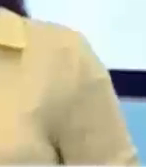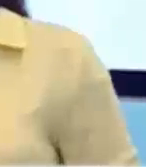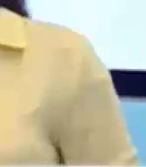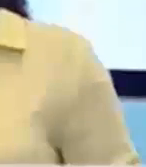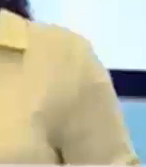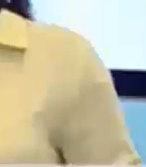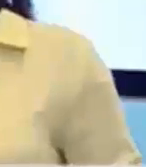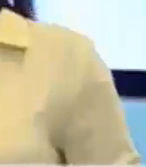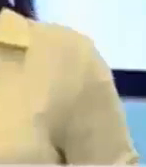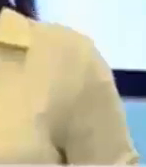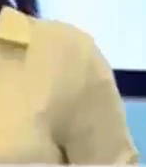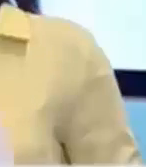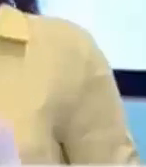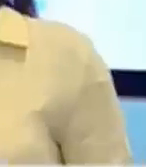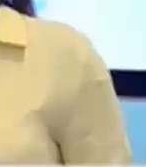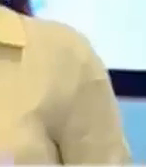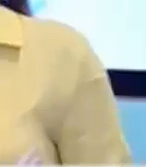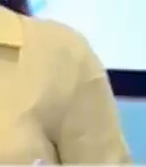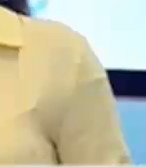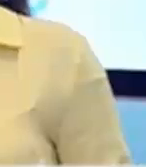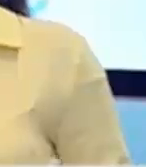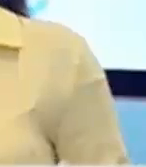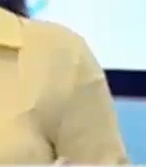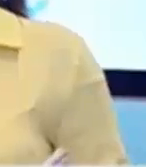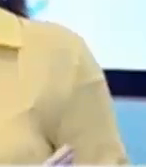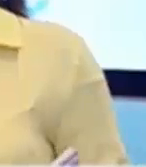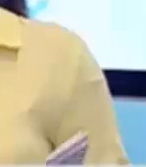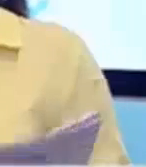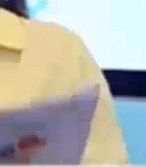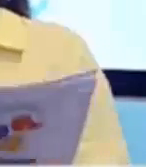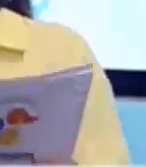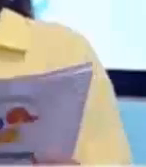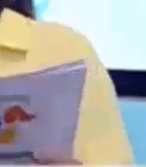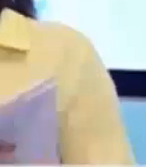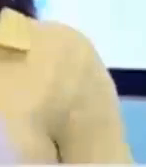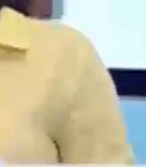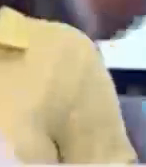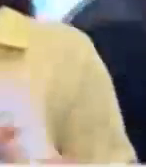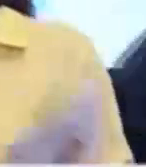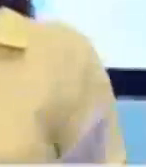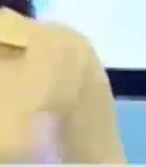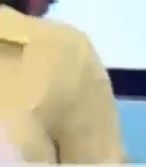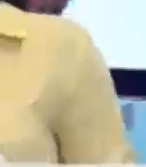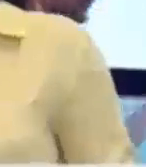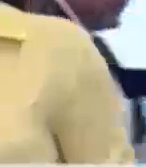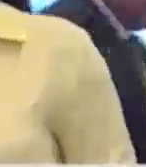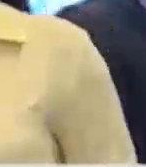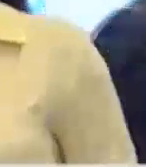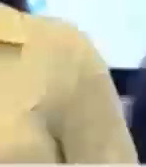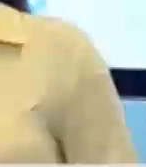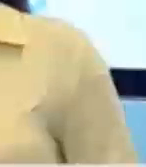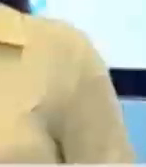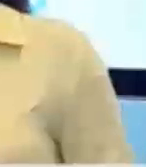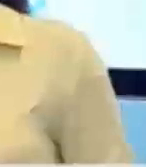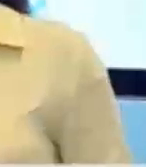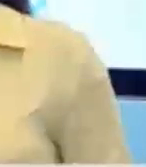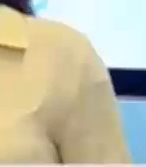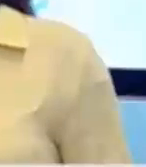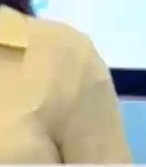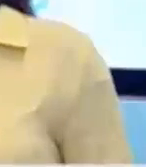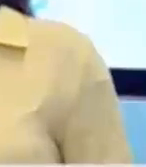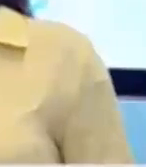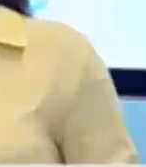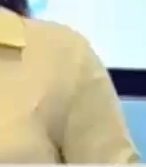de la República se llevarán a cabo diálogos sociales por un México social. En este caso, estarán participando